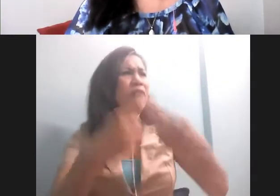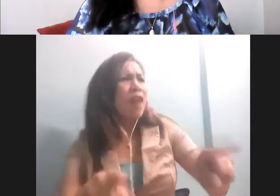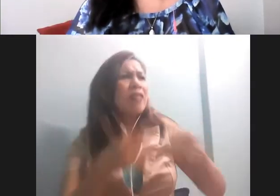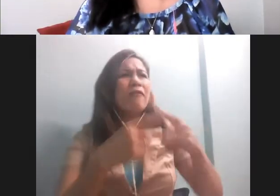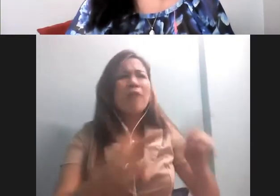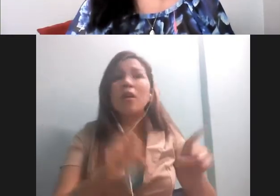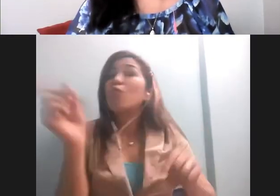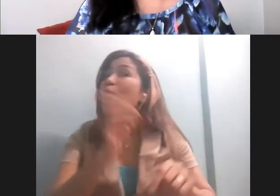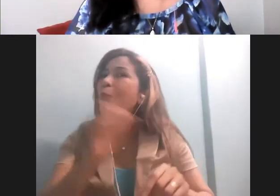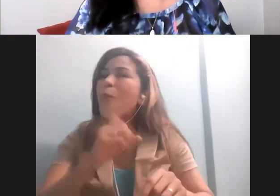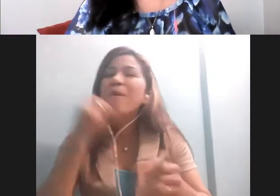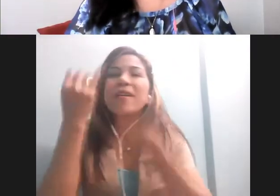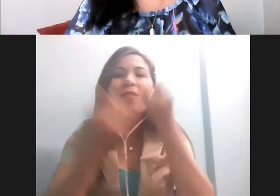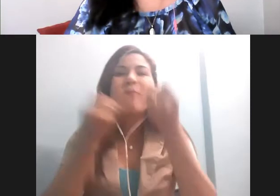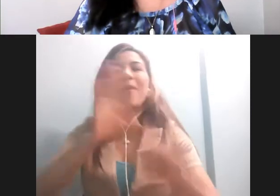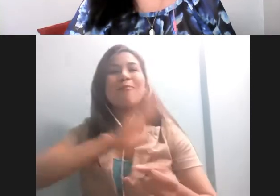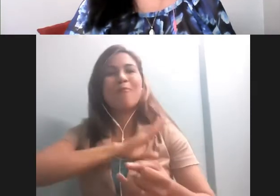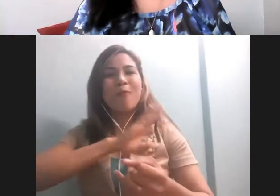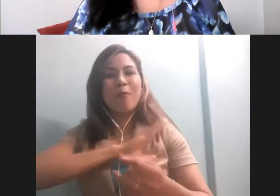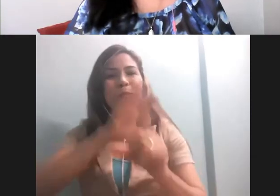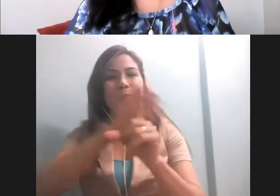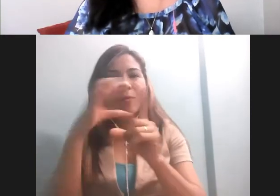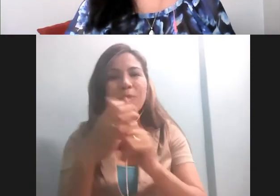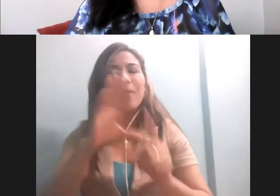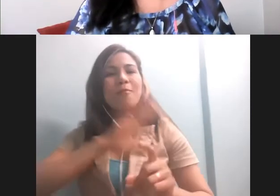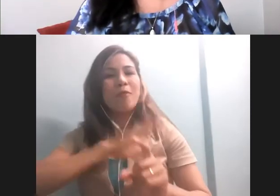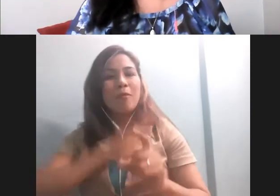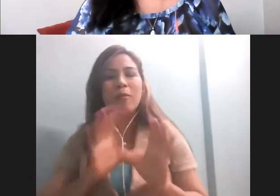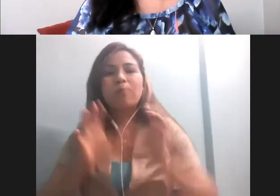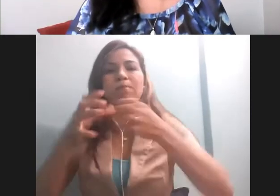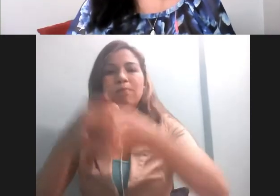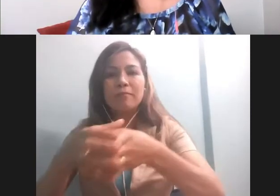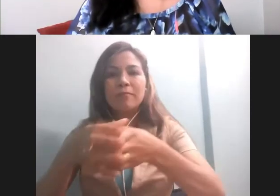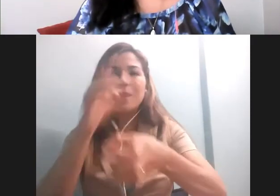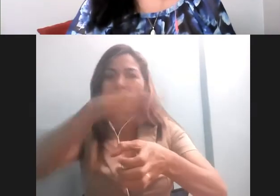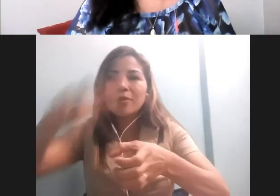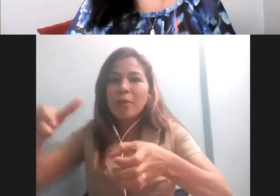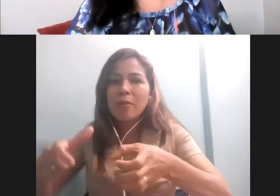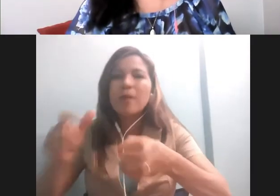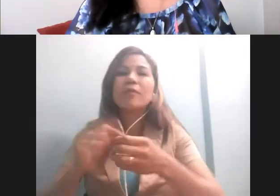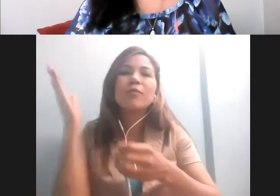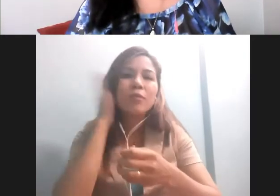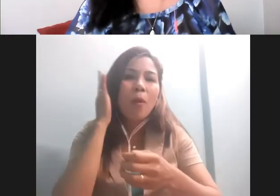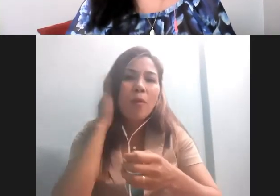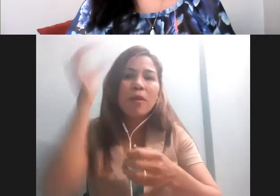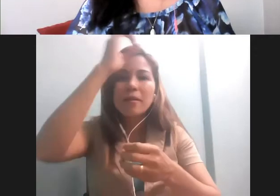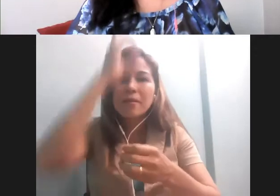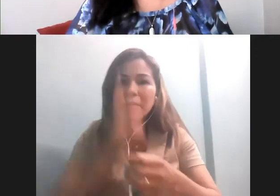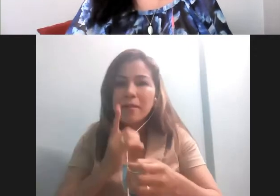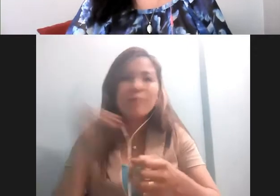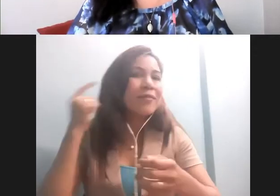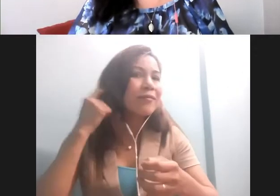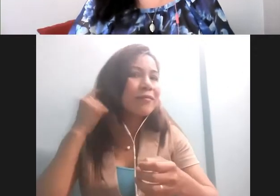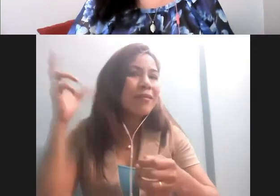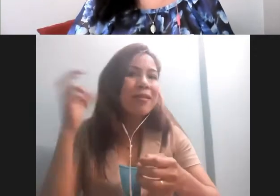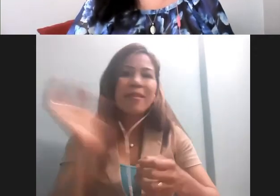sino que es un idioma y que tiene que ver con un colectivo, que es en este caso suelen ser personas con discapacidad auditiva o personas